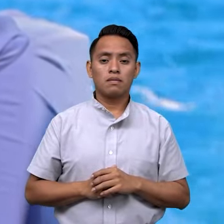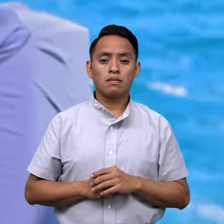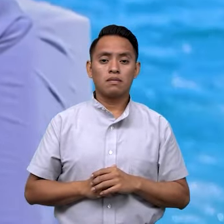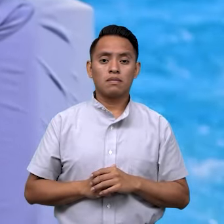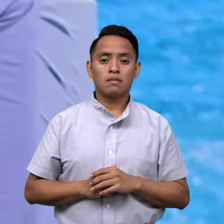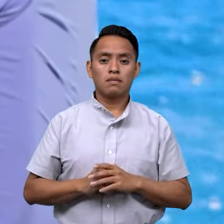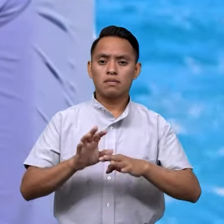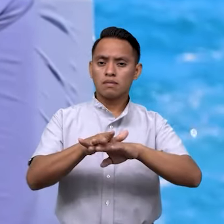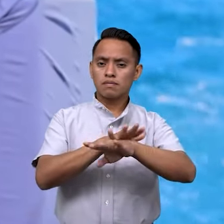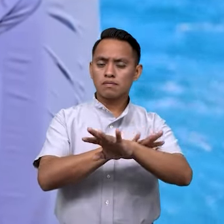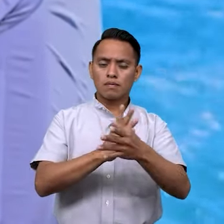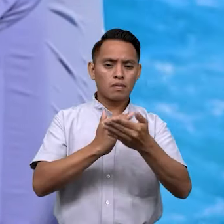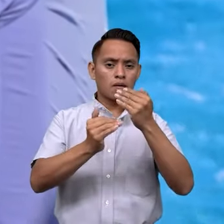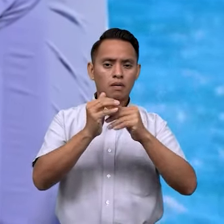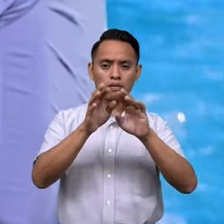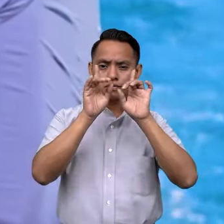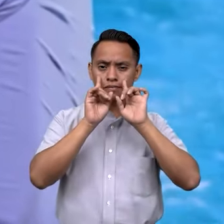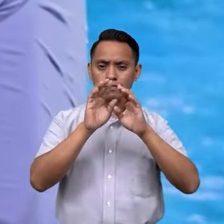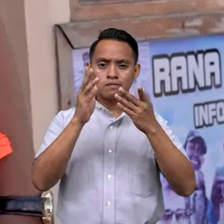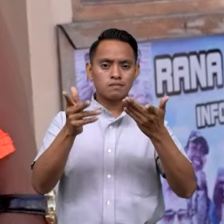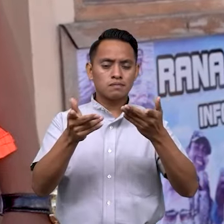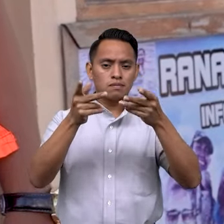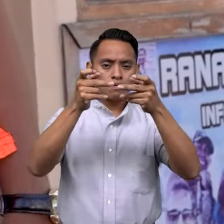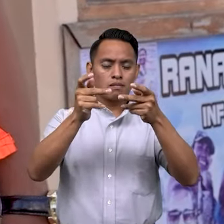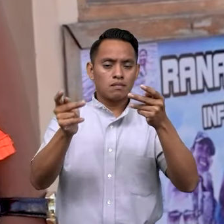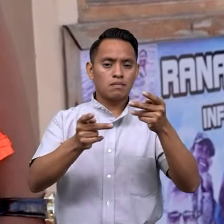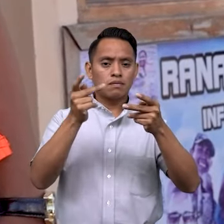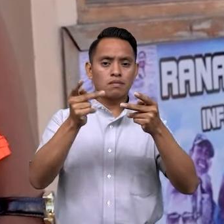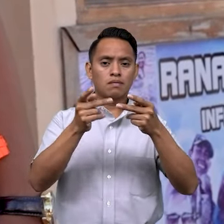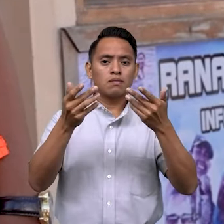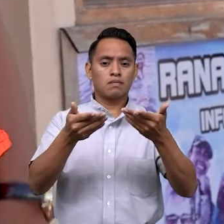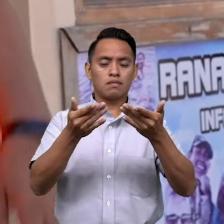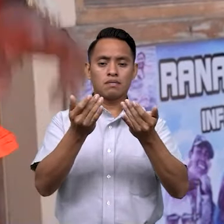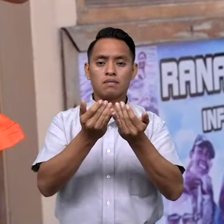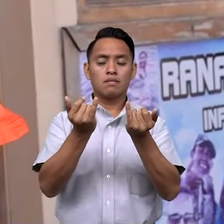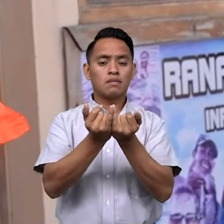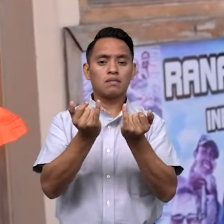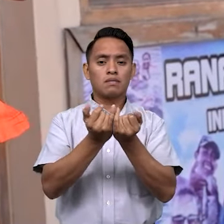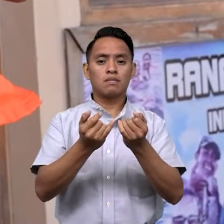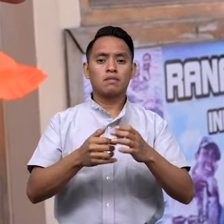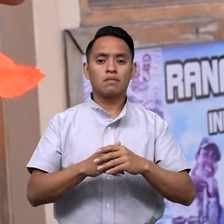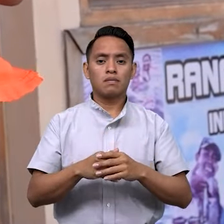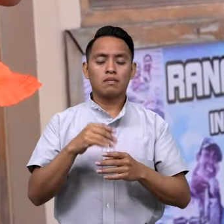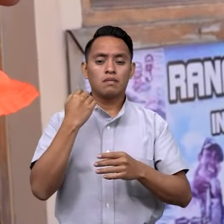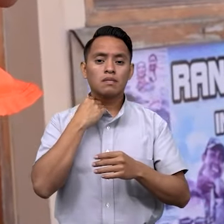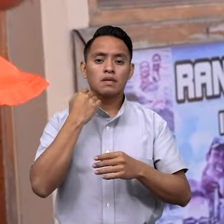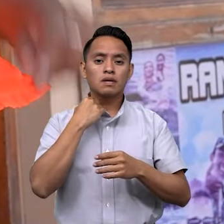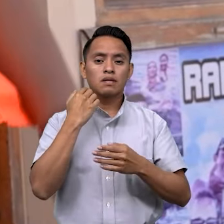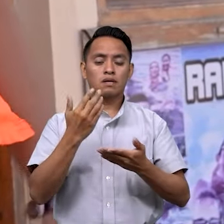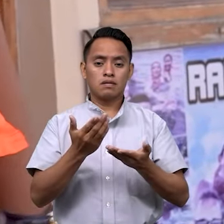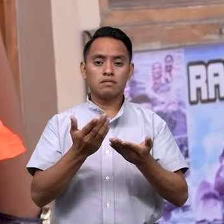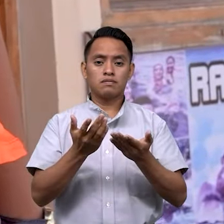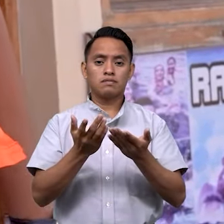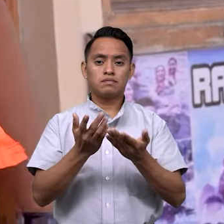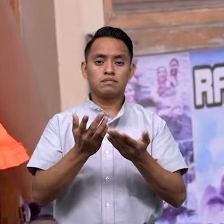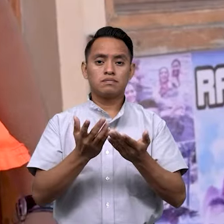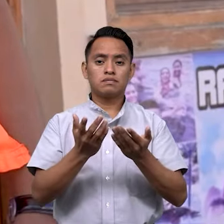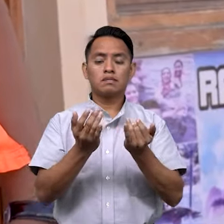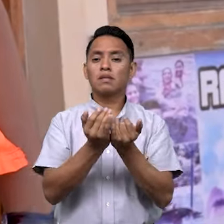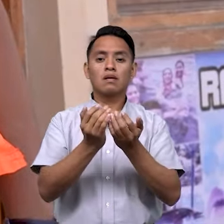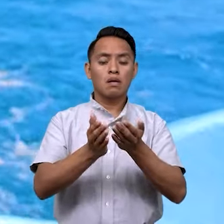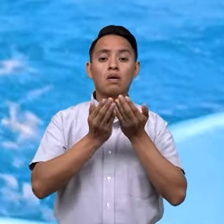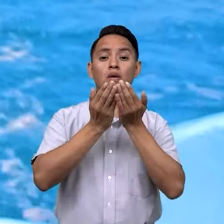se siente como más seguro uno, ya, el chaleco que siempre he exigido. Ya, siempre lo está exigiendo la naval como transporte